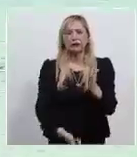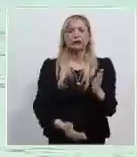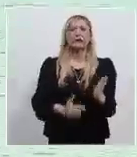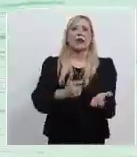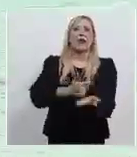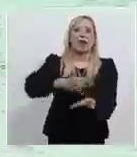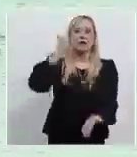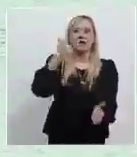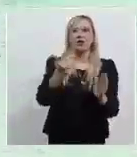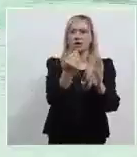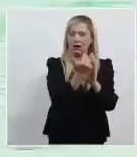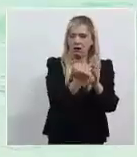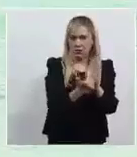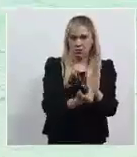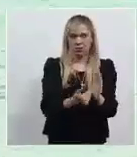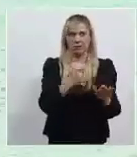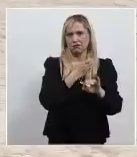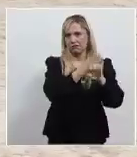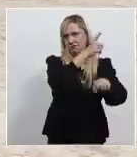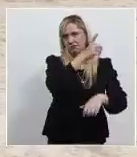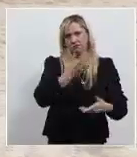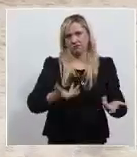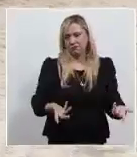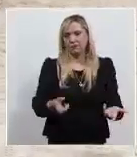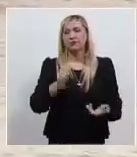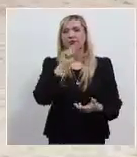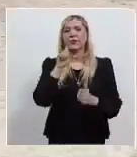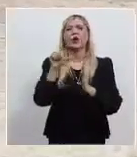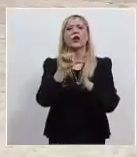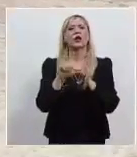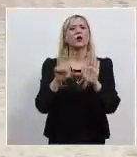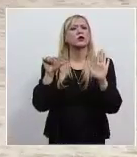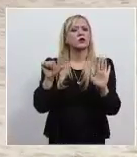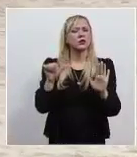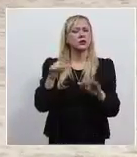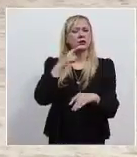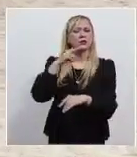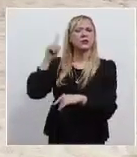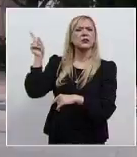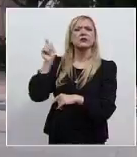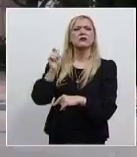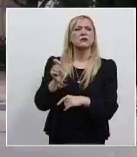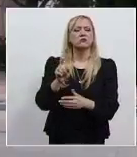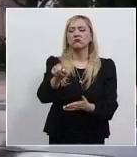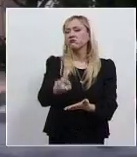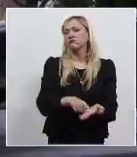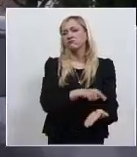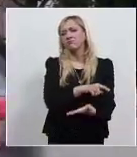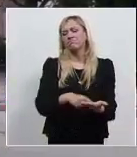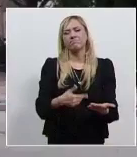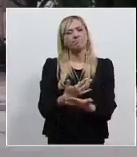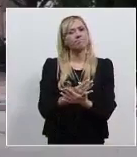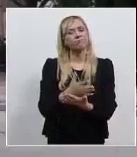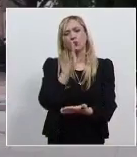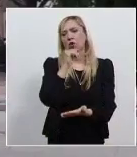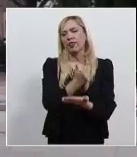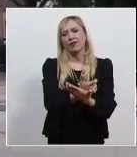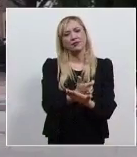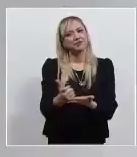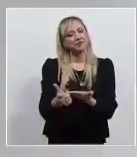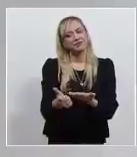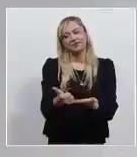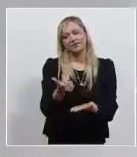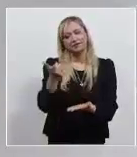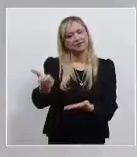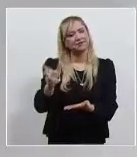se declaró la invalidez de la porción del artículo 16 de dicha ley, en la que se establecía la suspensión temporal sin goce de sueldo a quienes reciban